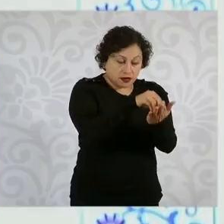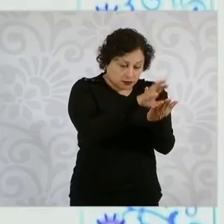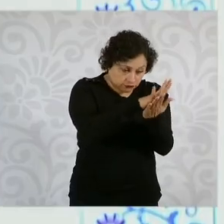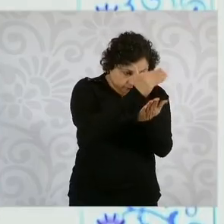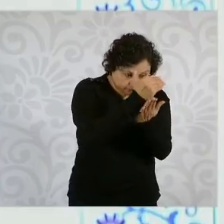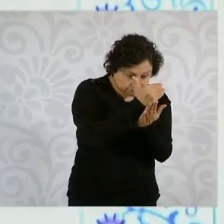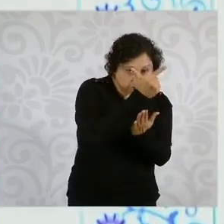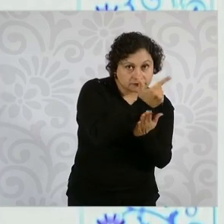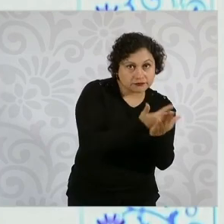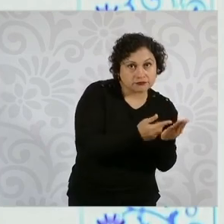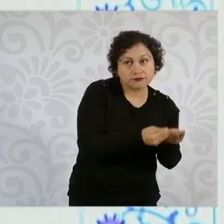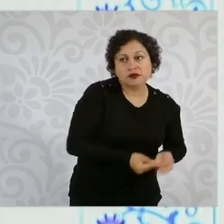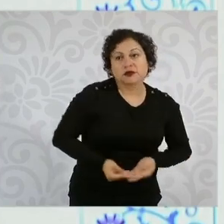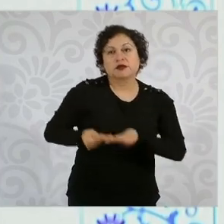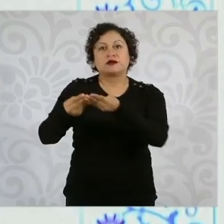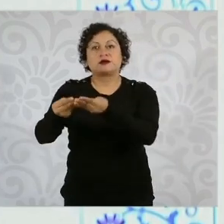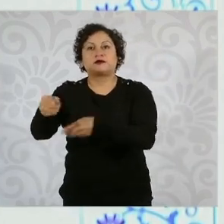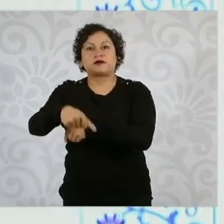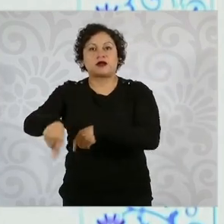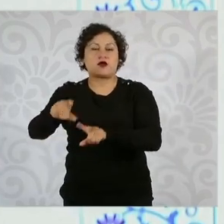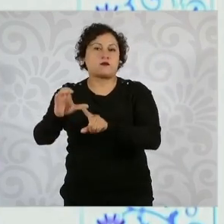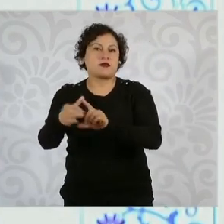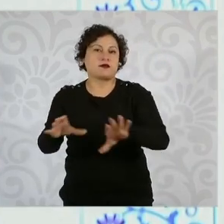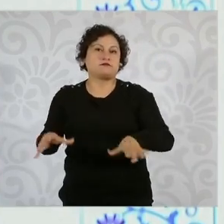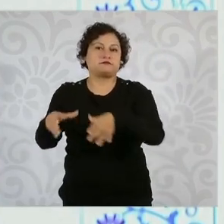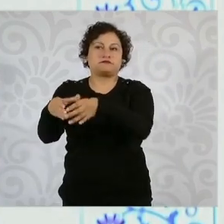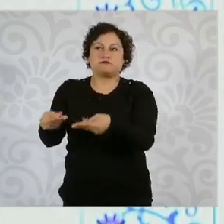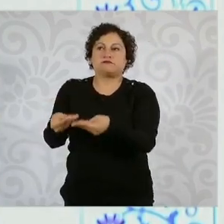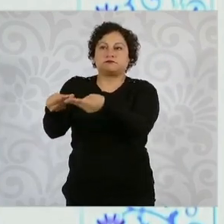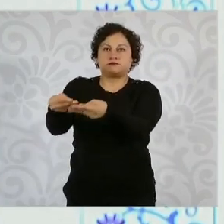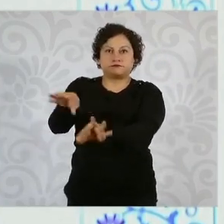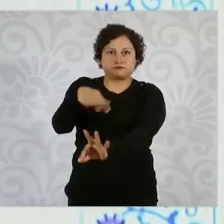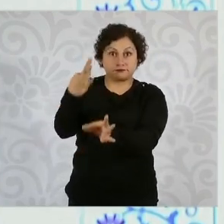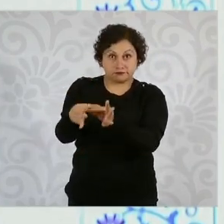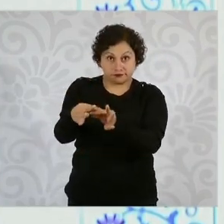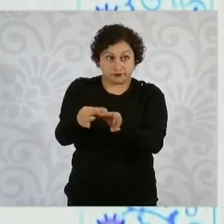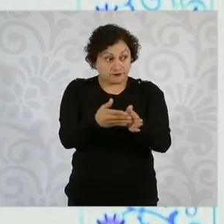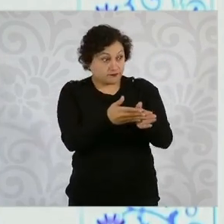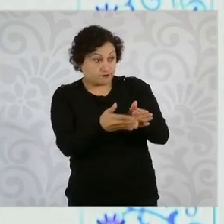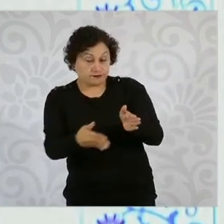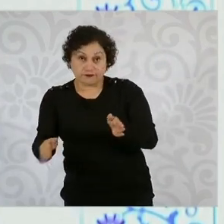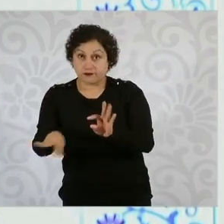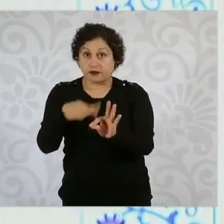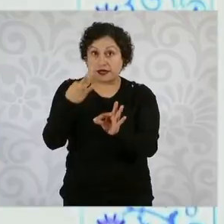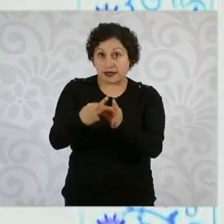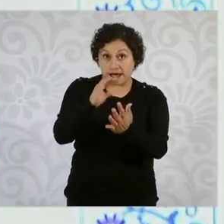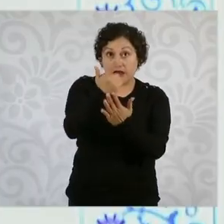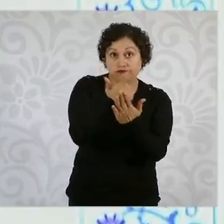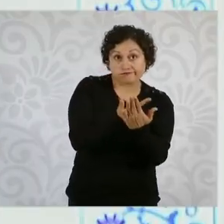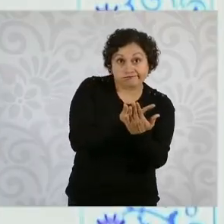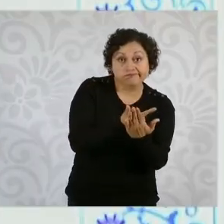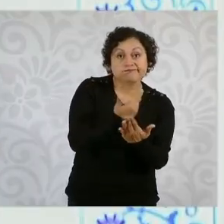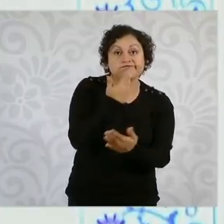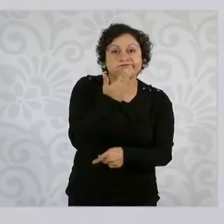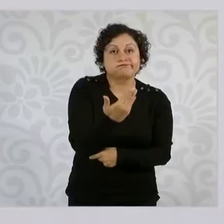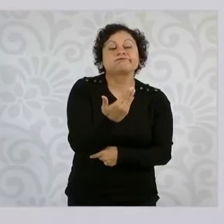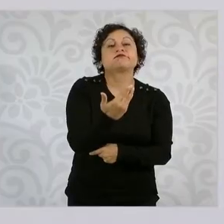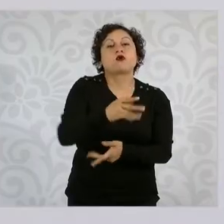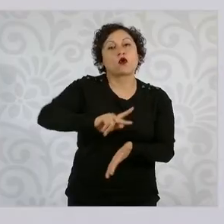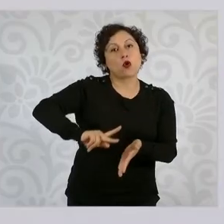determinen su conformidad. Una vez que se determine la conformidad sobre los listados, serán